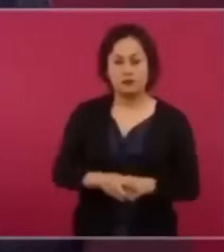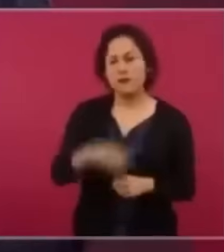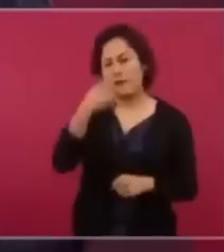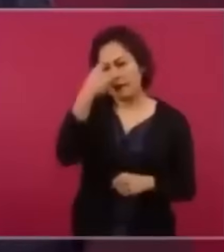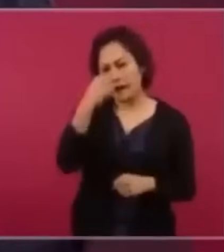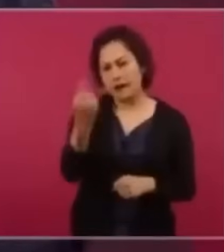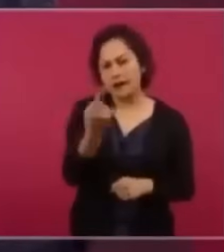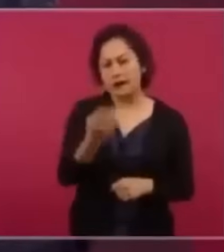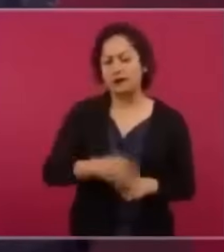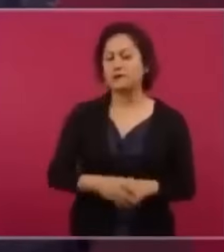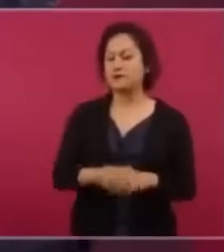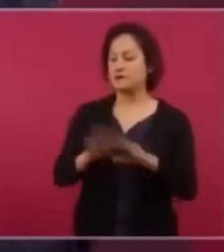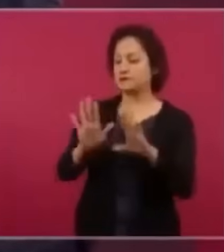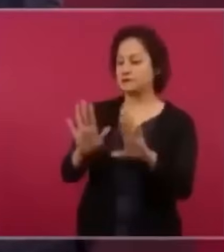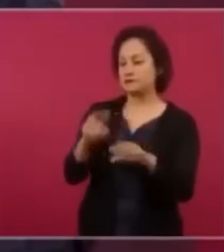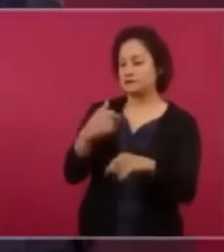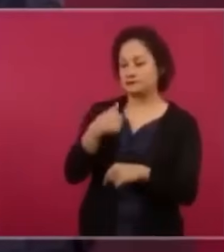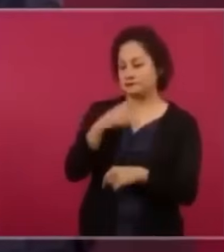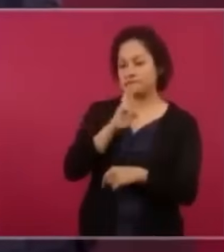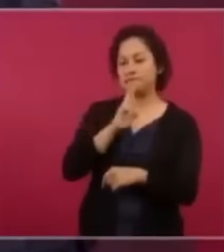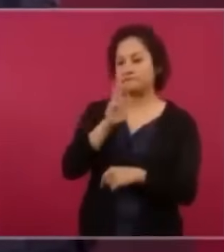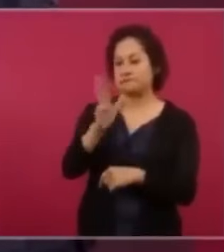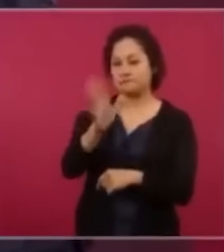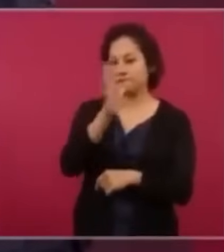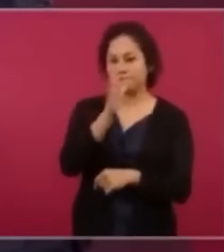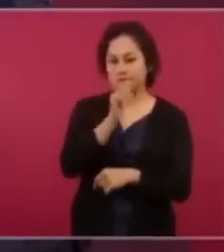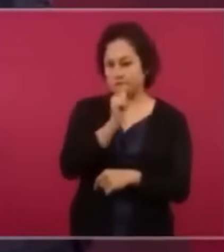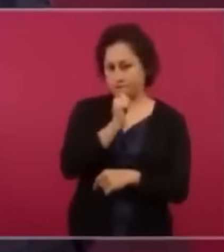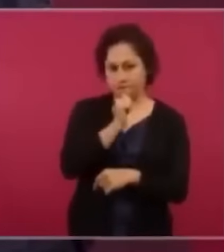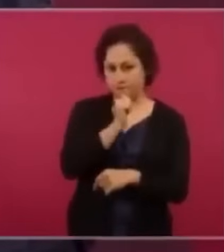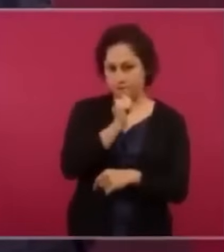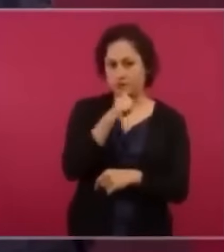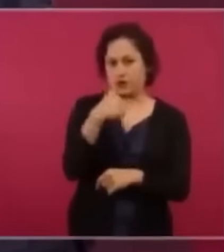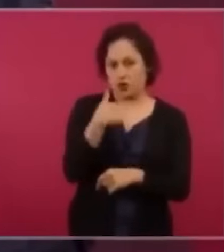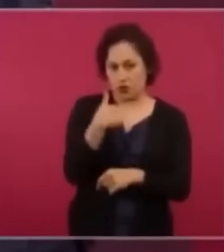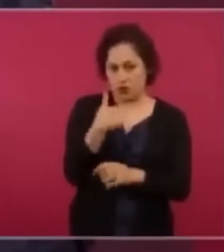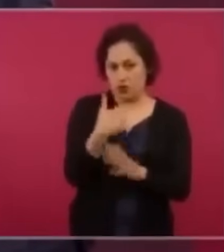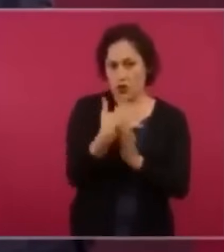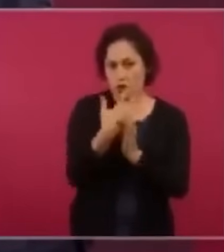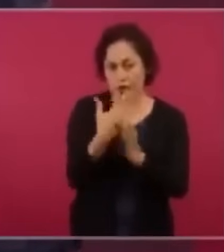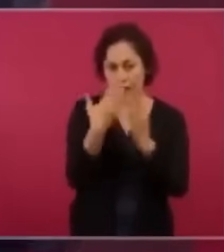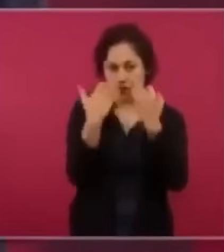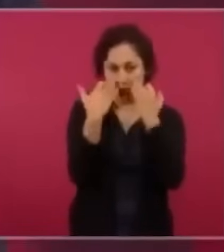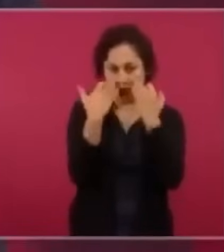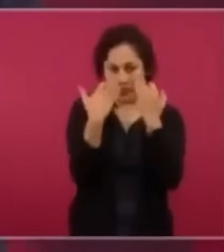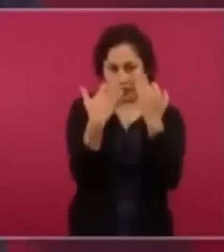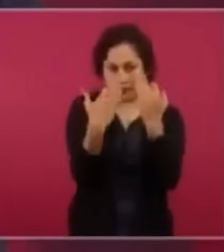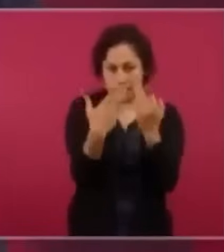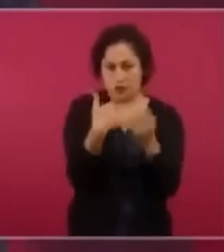consta, eso es lo que le acabo de mencionar, de que por